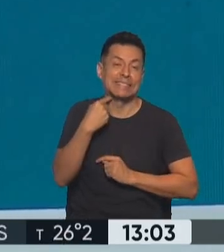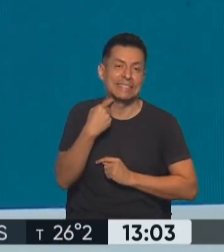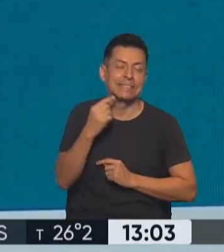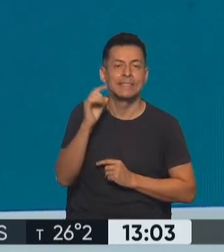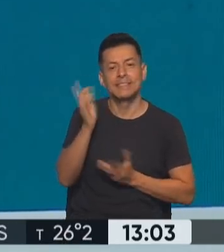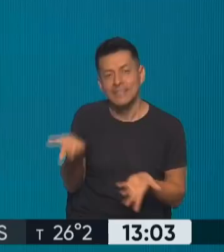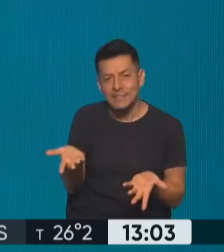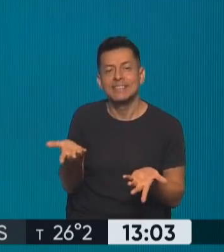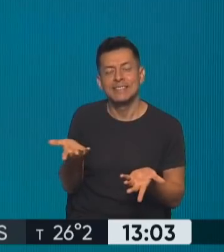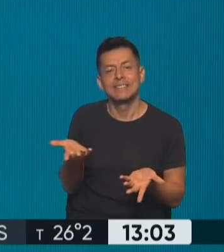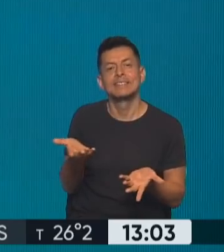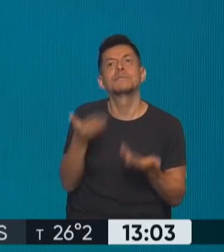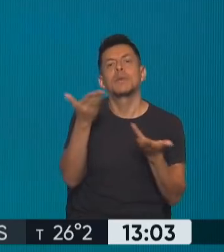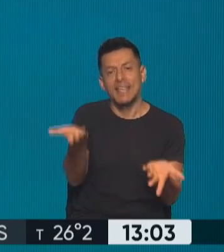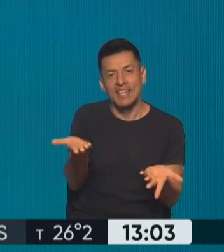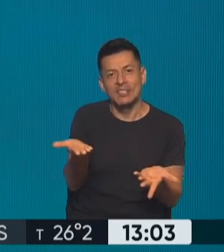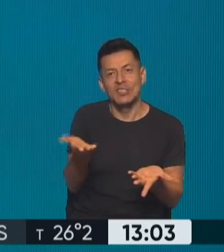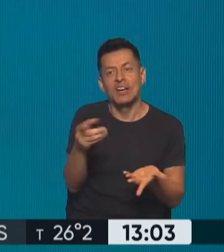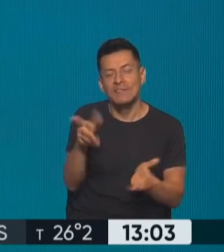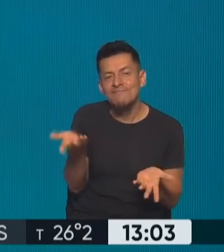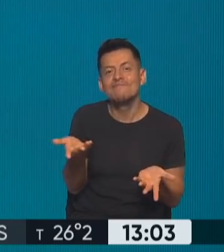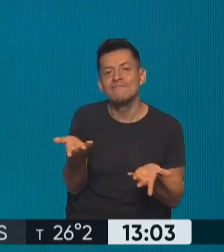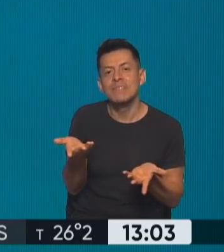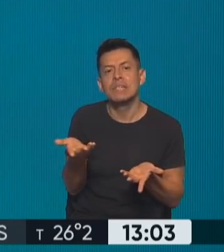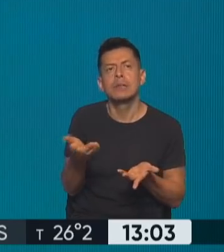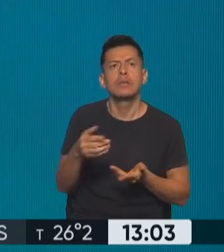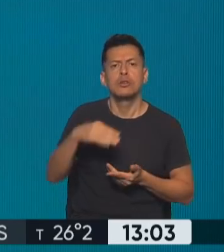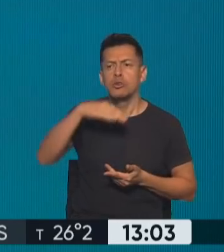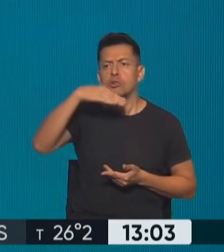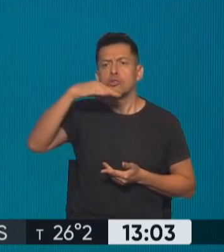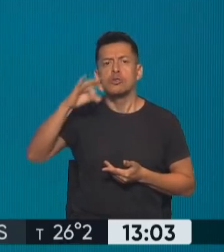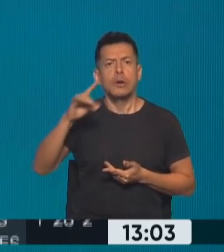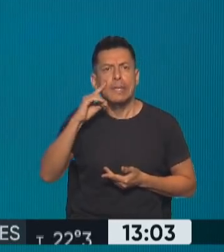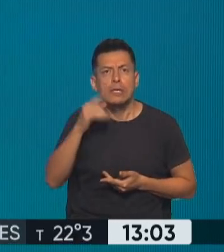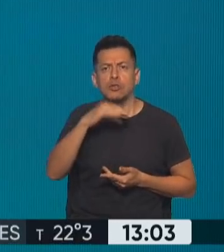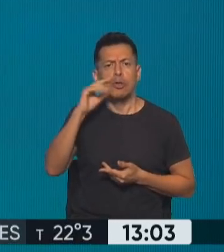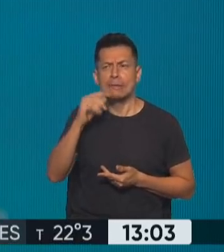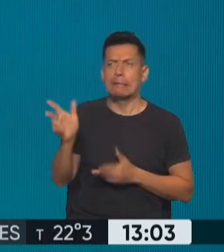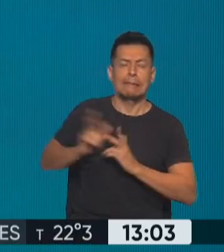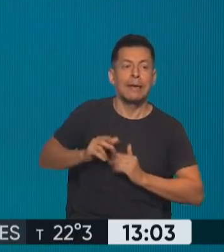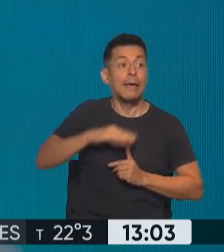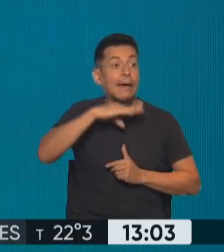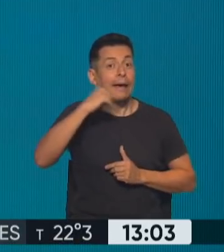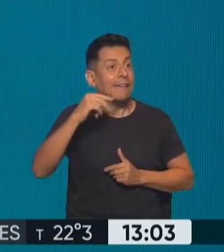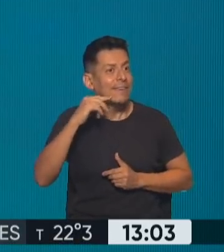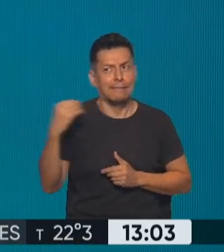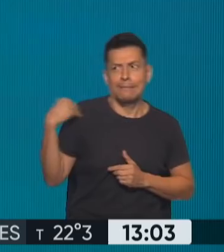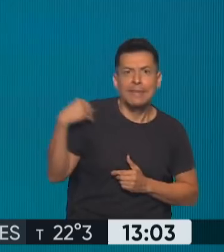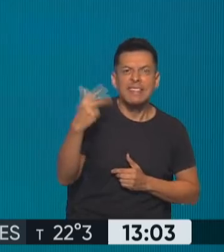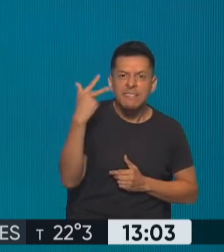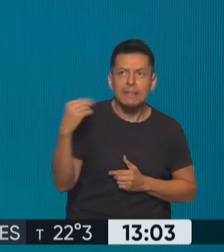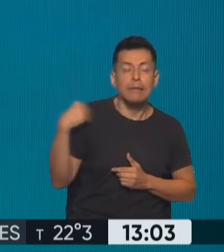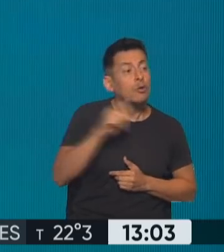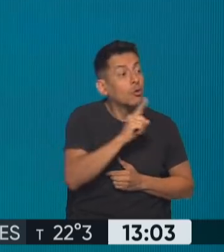De ahí me viene, de ahí me viene, de ahí me viene. Dale con Jordi, le decía. A vos me decía Javi, 3 veces me dijiste Javi. Yo decía